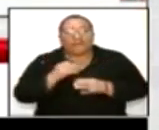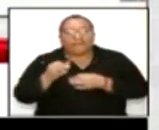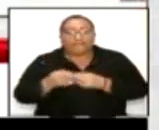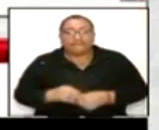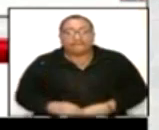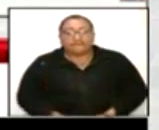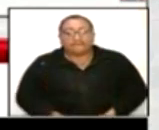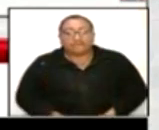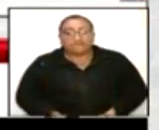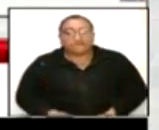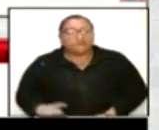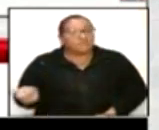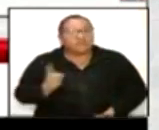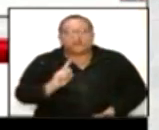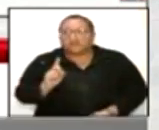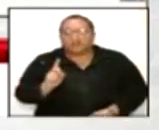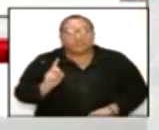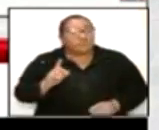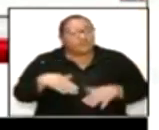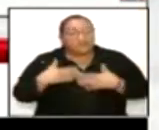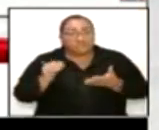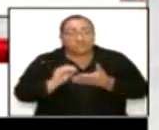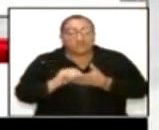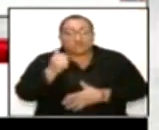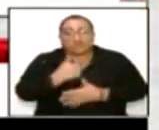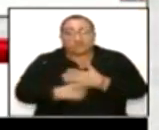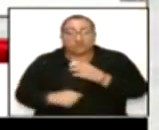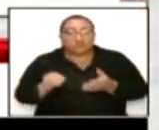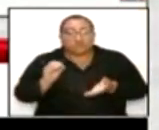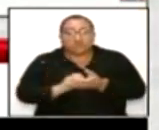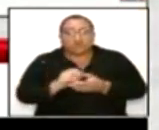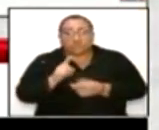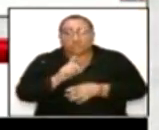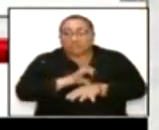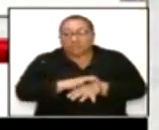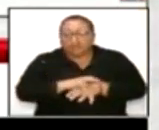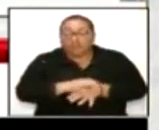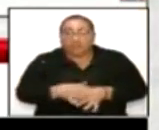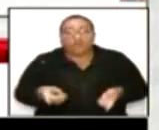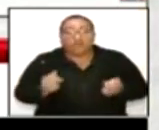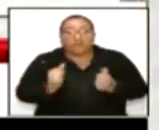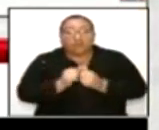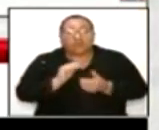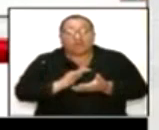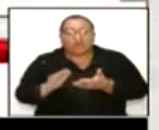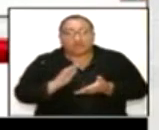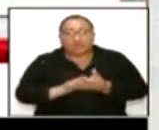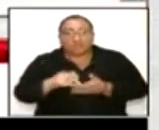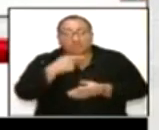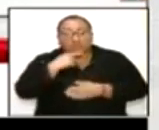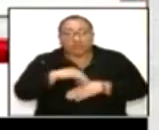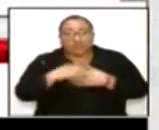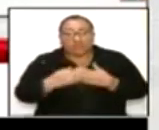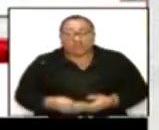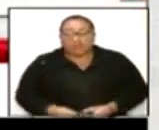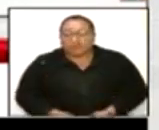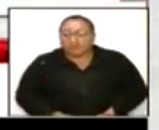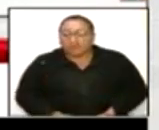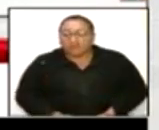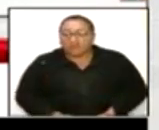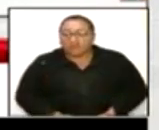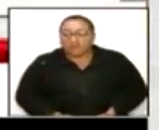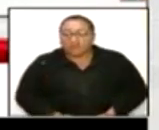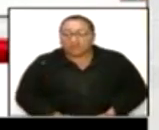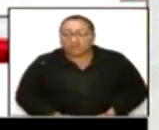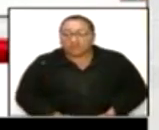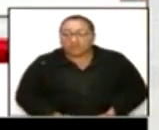siguiente: no es punible el aborto practicado por un médico con el consentimiento de la mujer embarazada o de